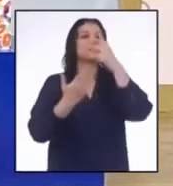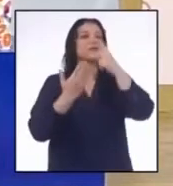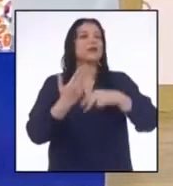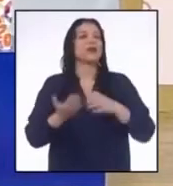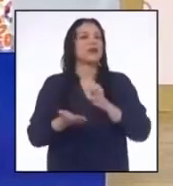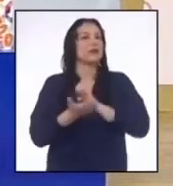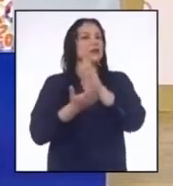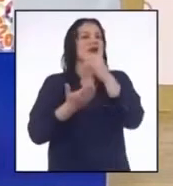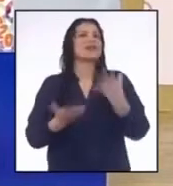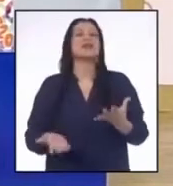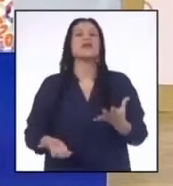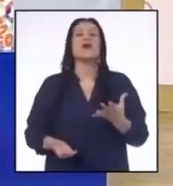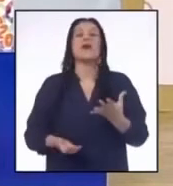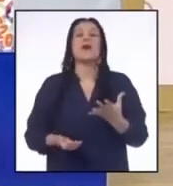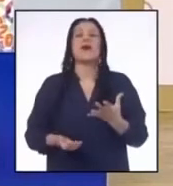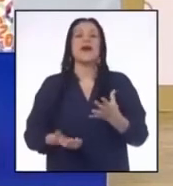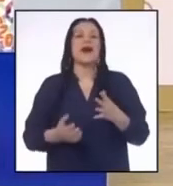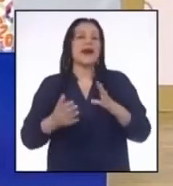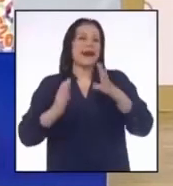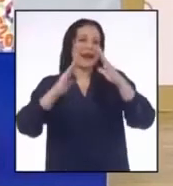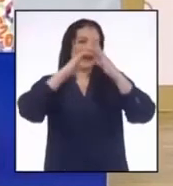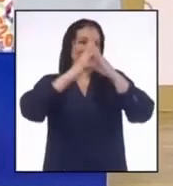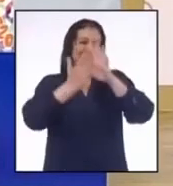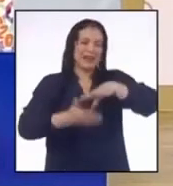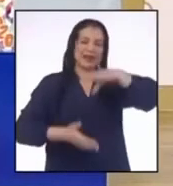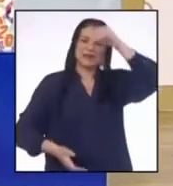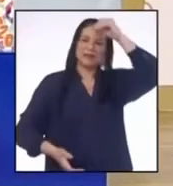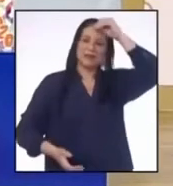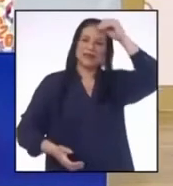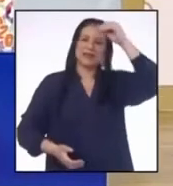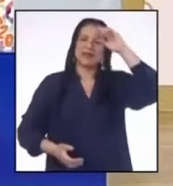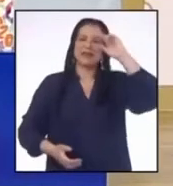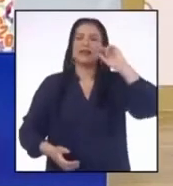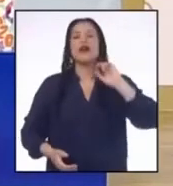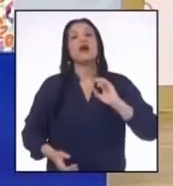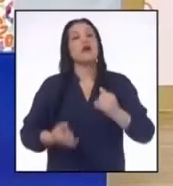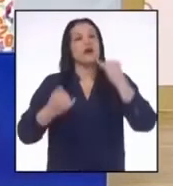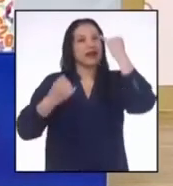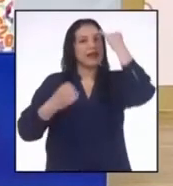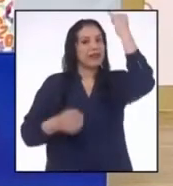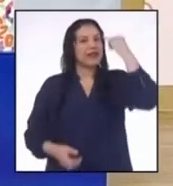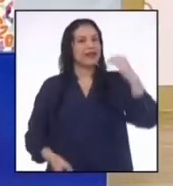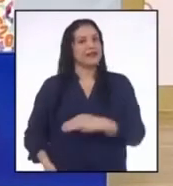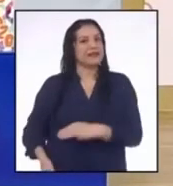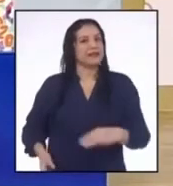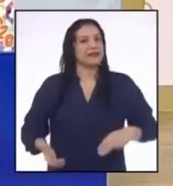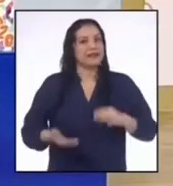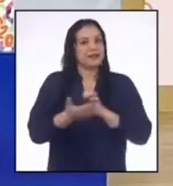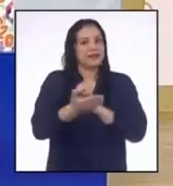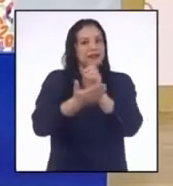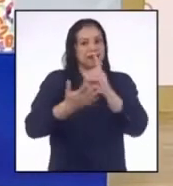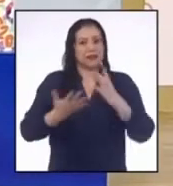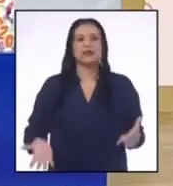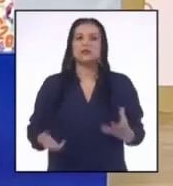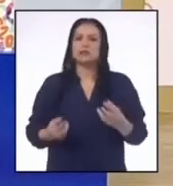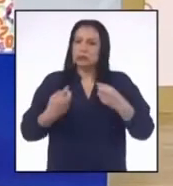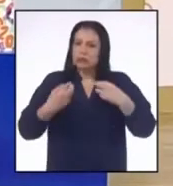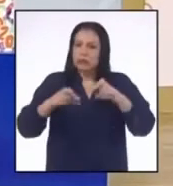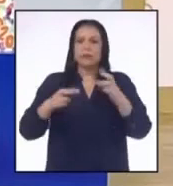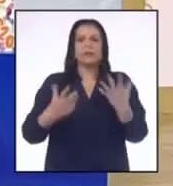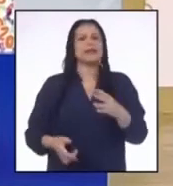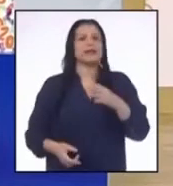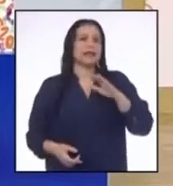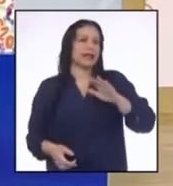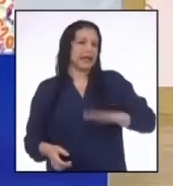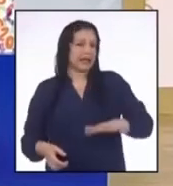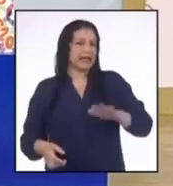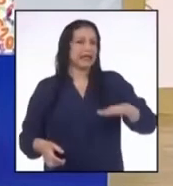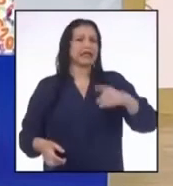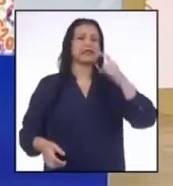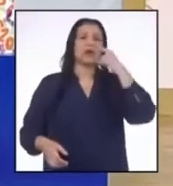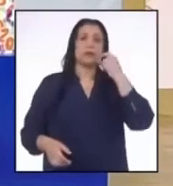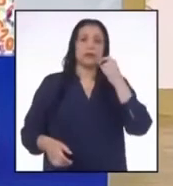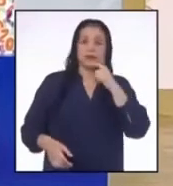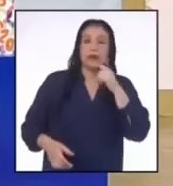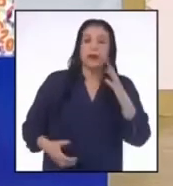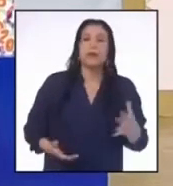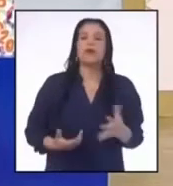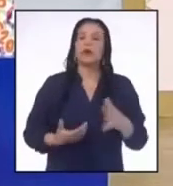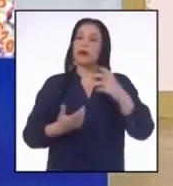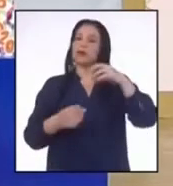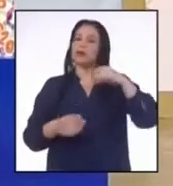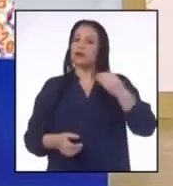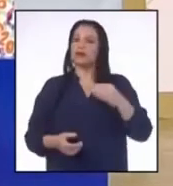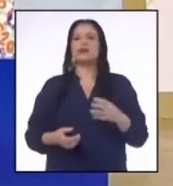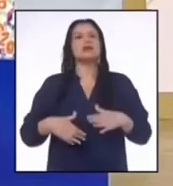programa educativo favorito de ¡Aprendo en casa! Una iniciativa del Ministerio de Educación que permite que niñas, niños y adolescentes